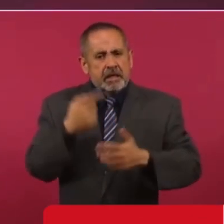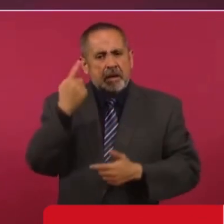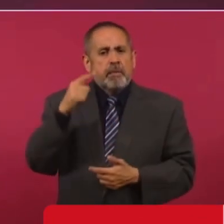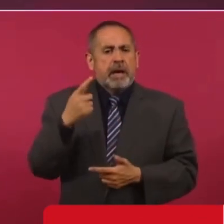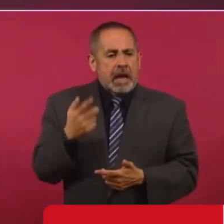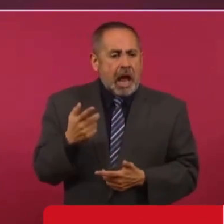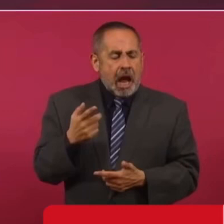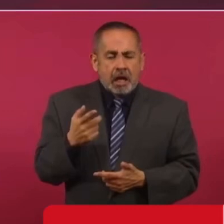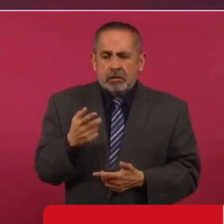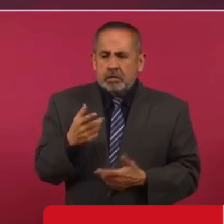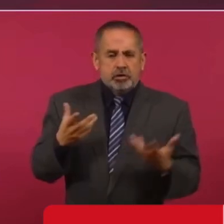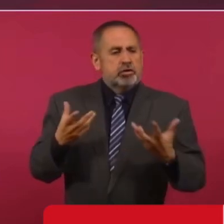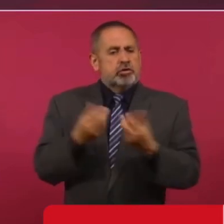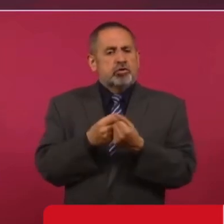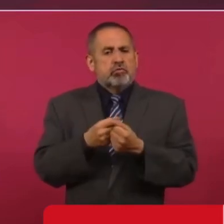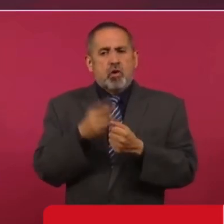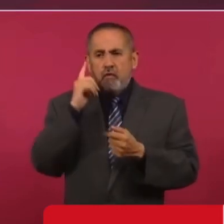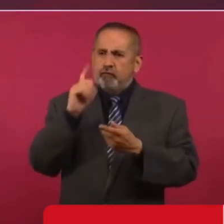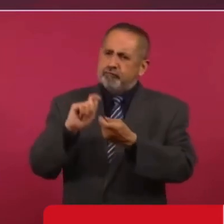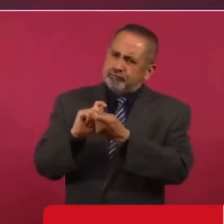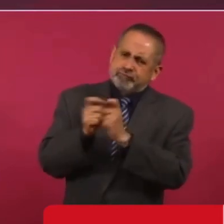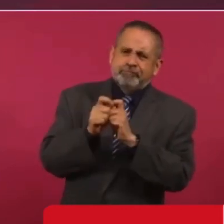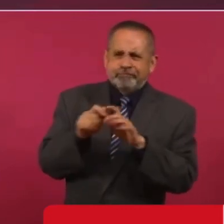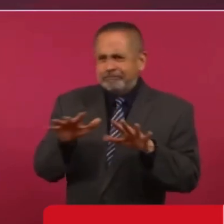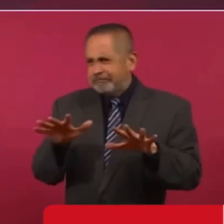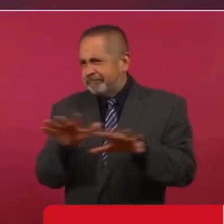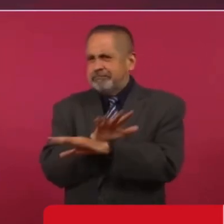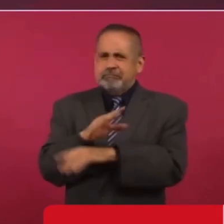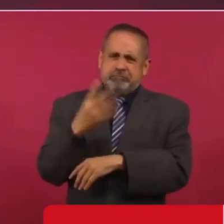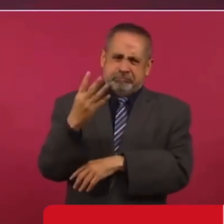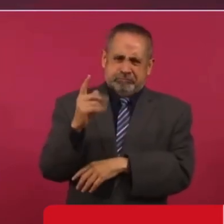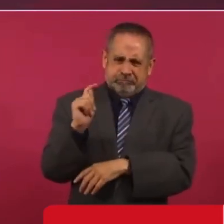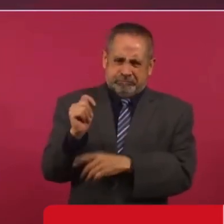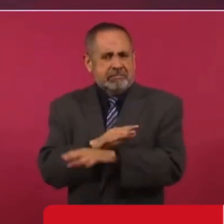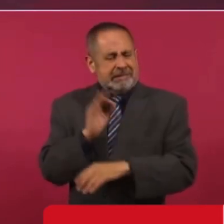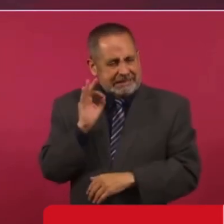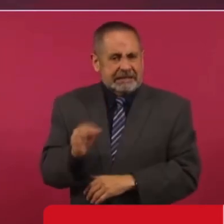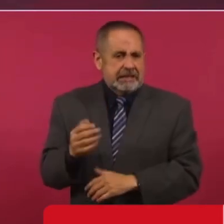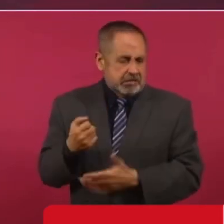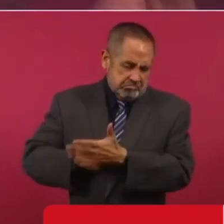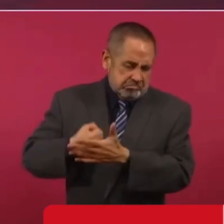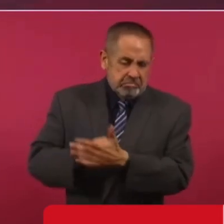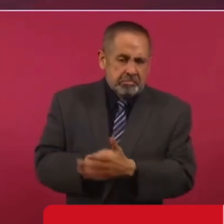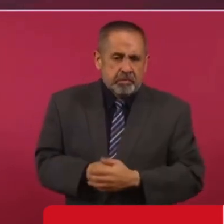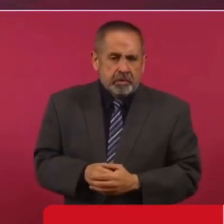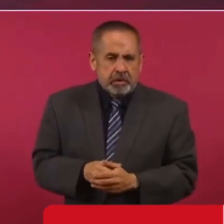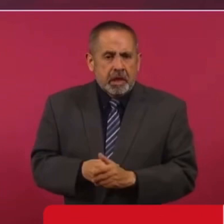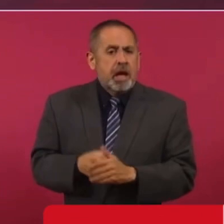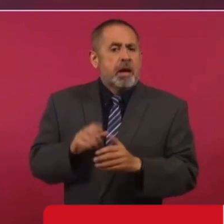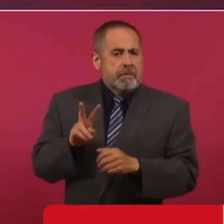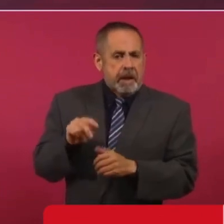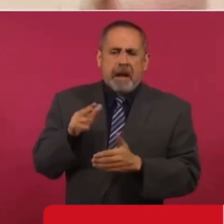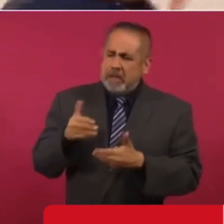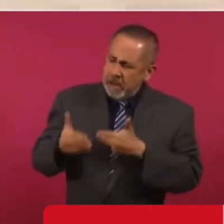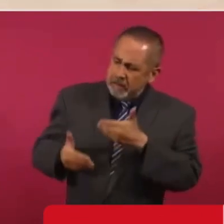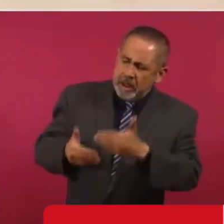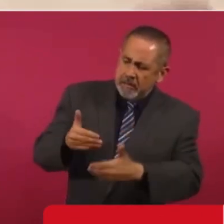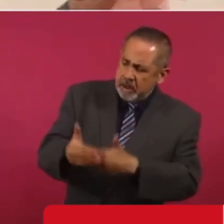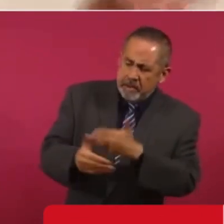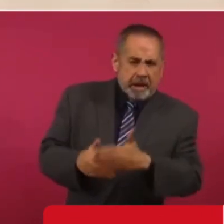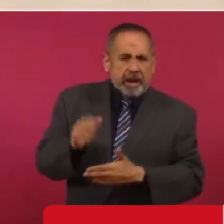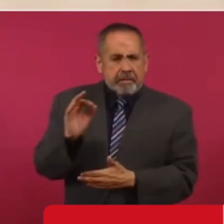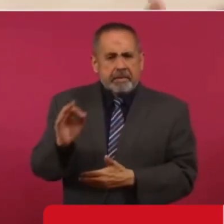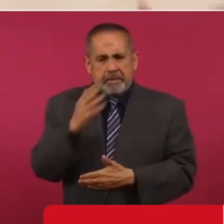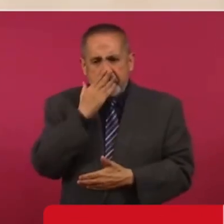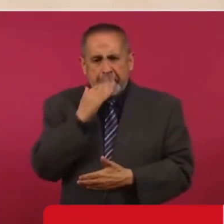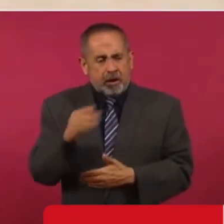para consumar en definitiva la transformación que requiere el país. Se ha avanzado,